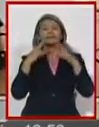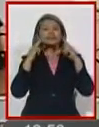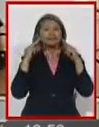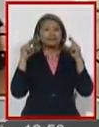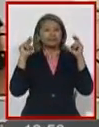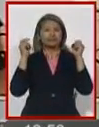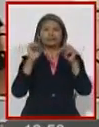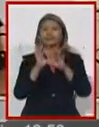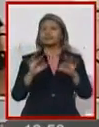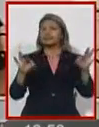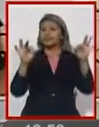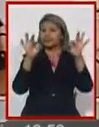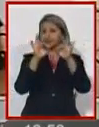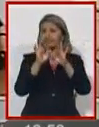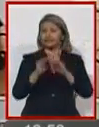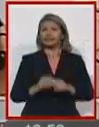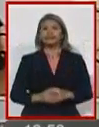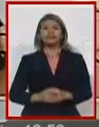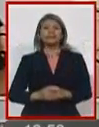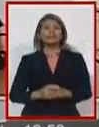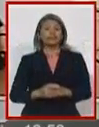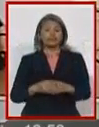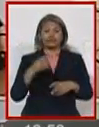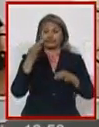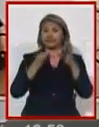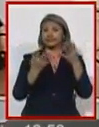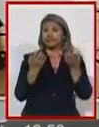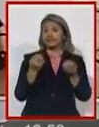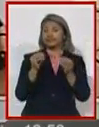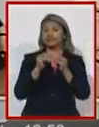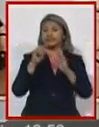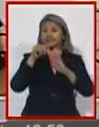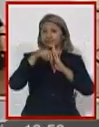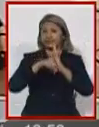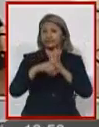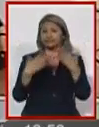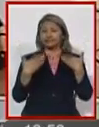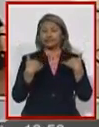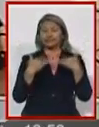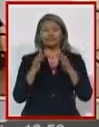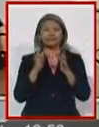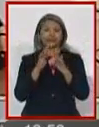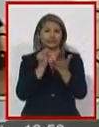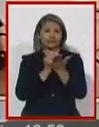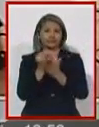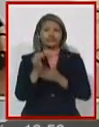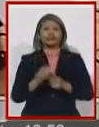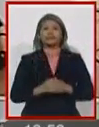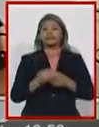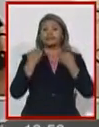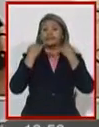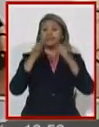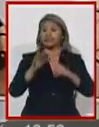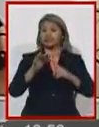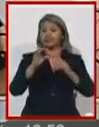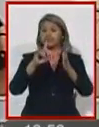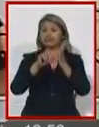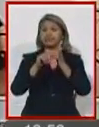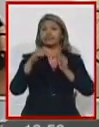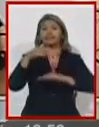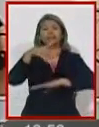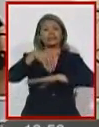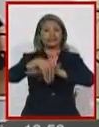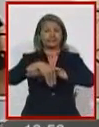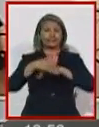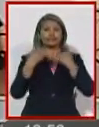muy interesantes, especiales como el síndrome de la billetera. Así que si usted quiere saber más detalles, entra a nuestra página. Ese reporte especial lo vamos a conocer hoy